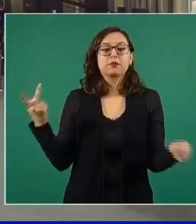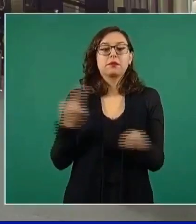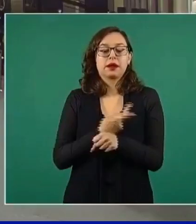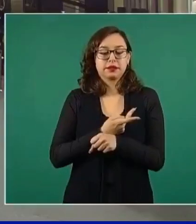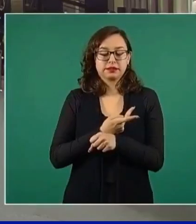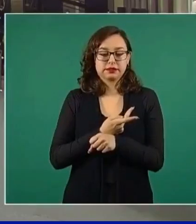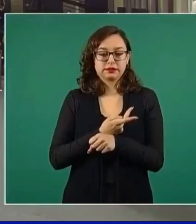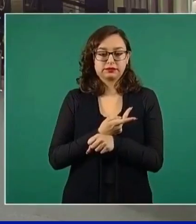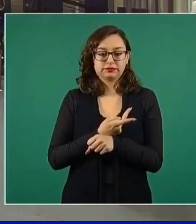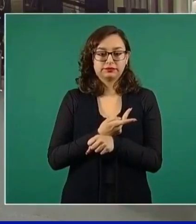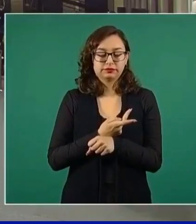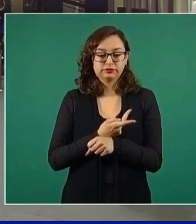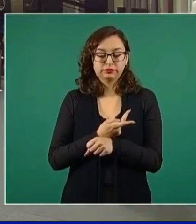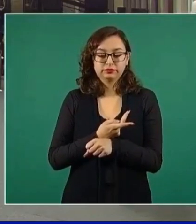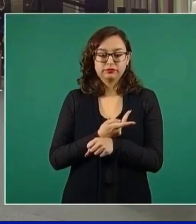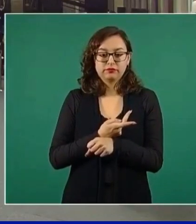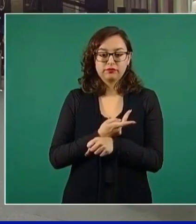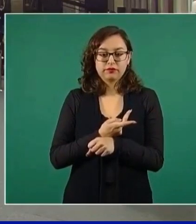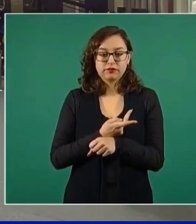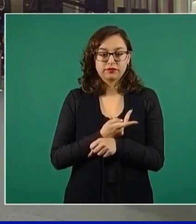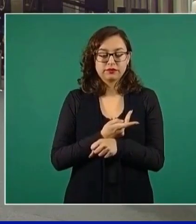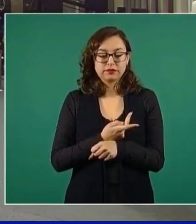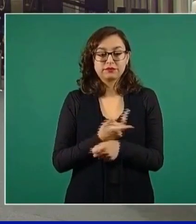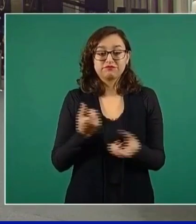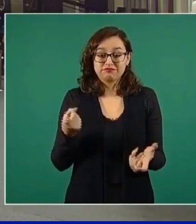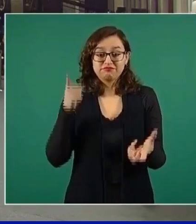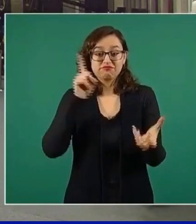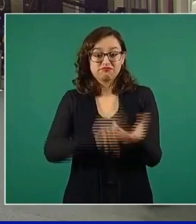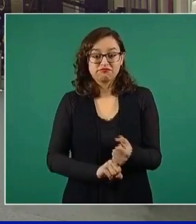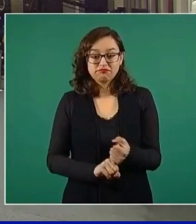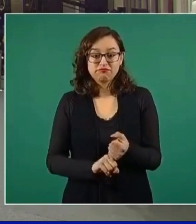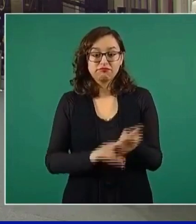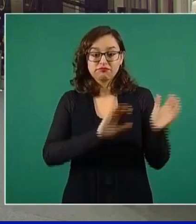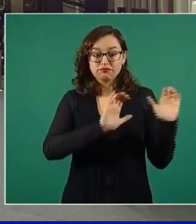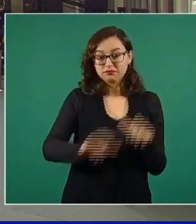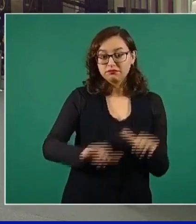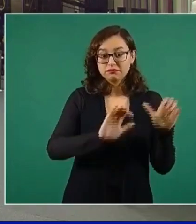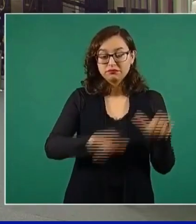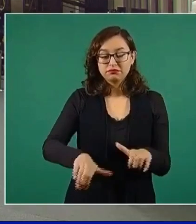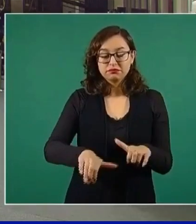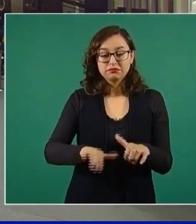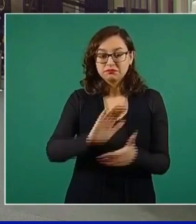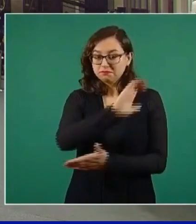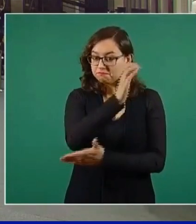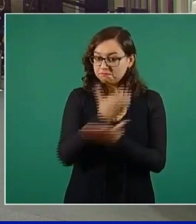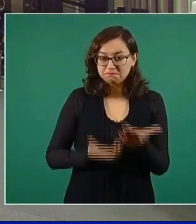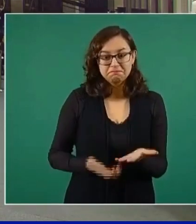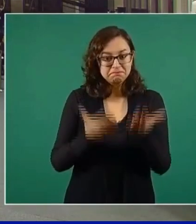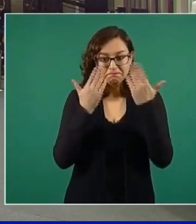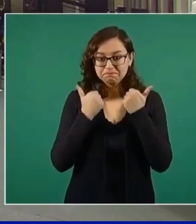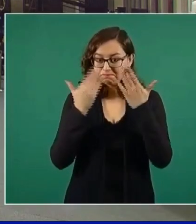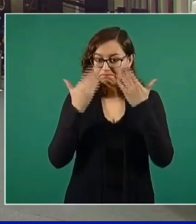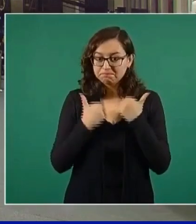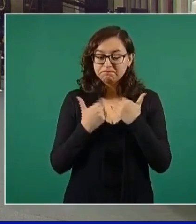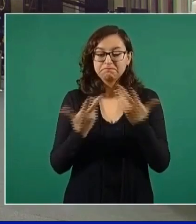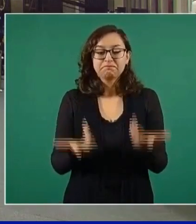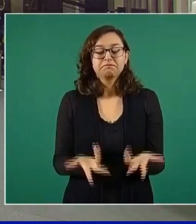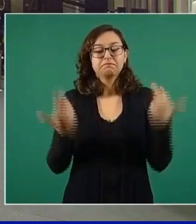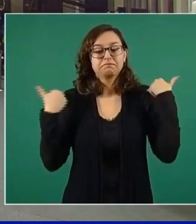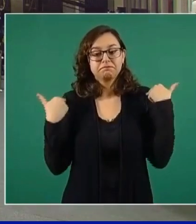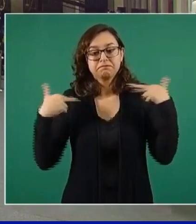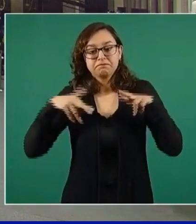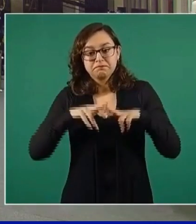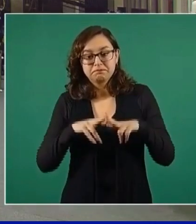propio padecimiento del outsourcing llegó también a este esquema, donde los facilitadores, que yo les diría